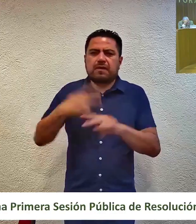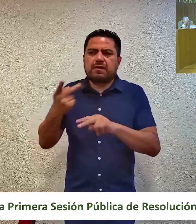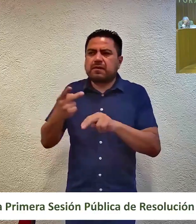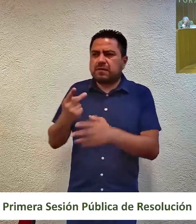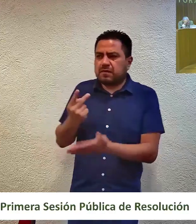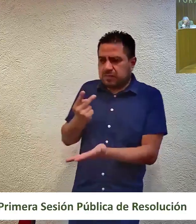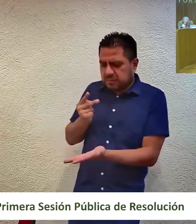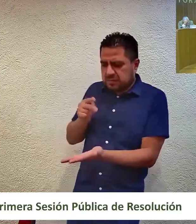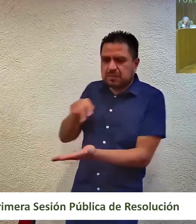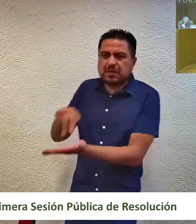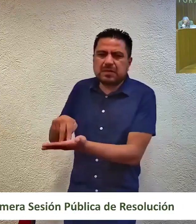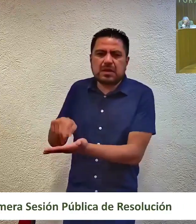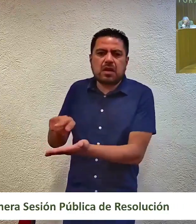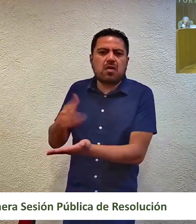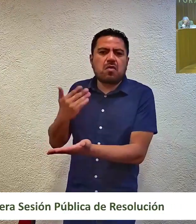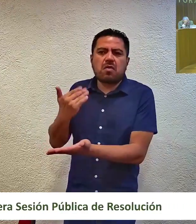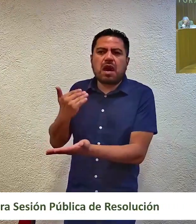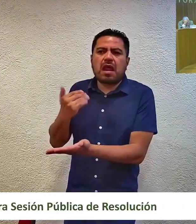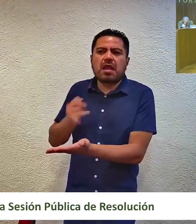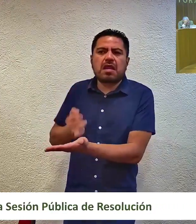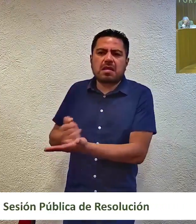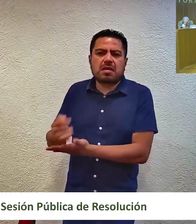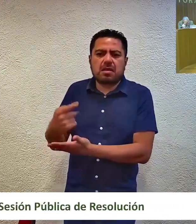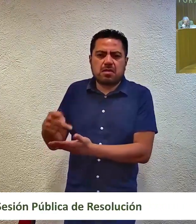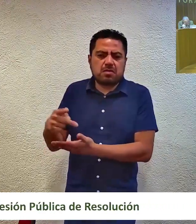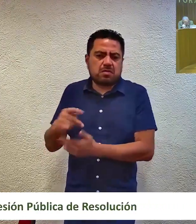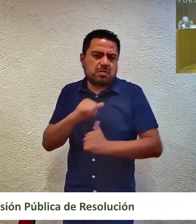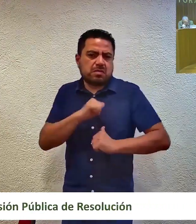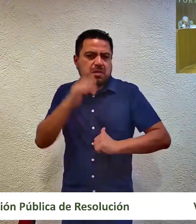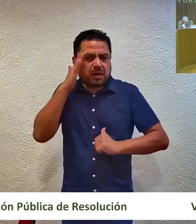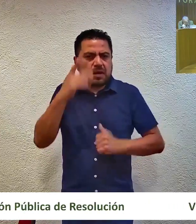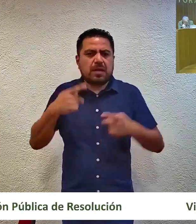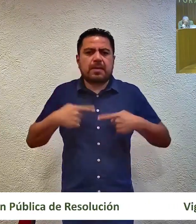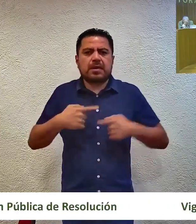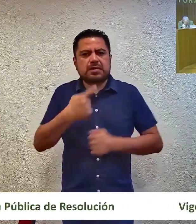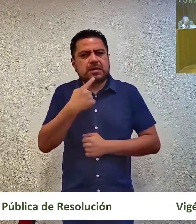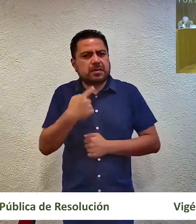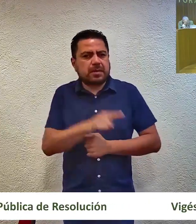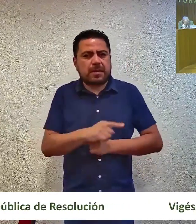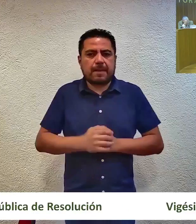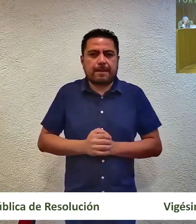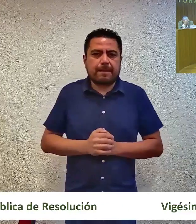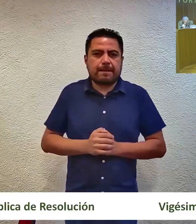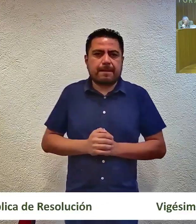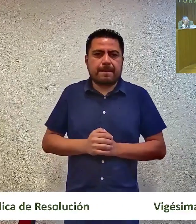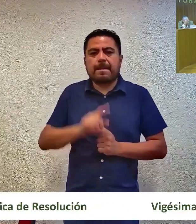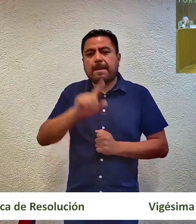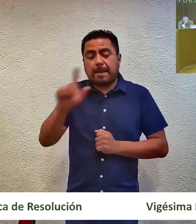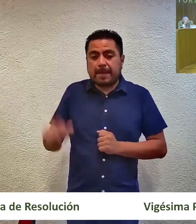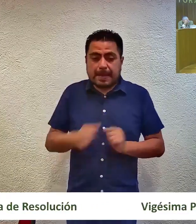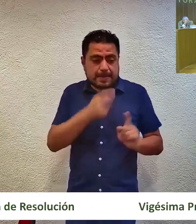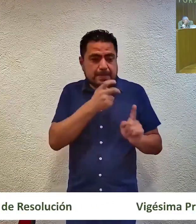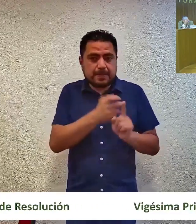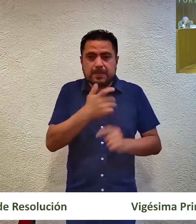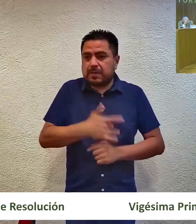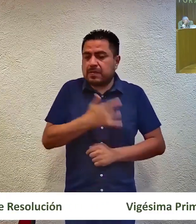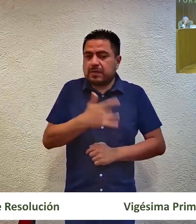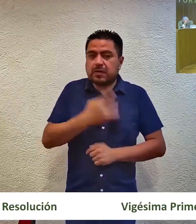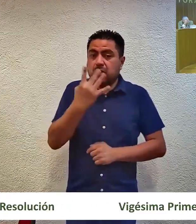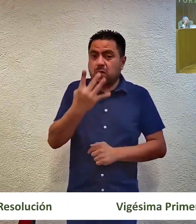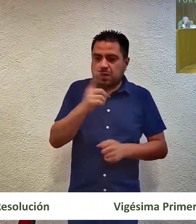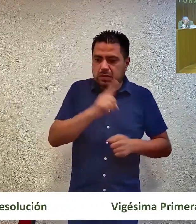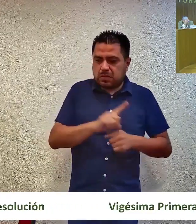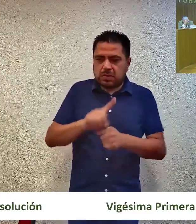sesión y que al no asistir fue una decisión propia de las y los demandantes. Bajo esa tesitura se considera que el plazo de 4 días